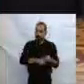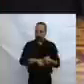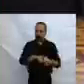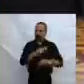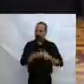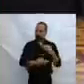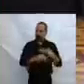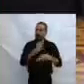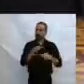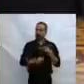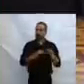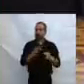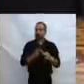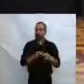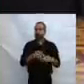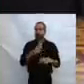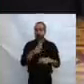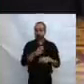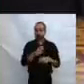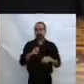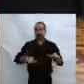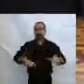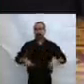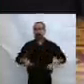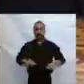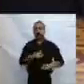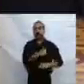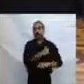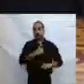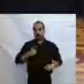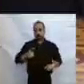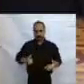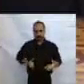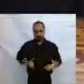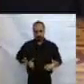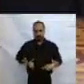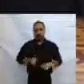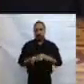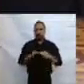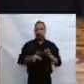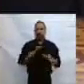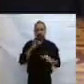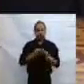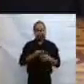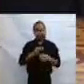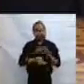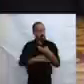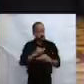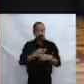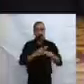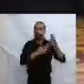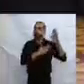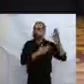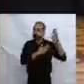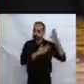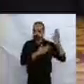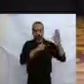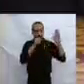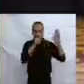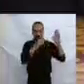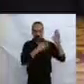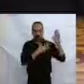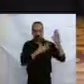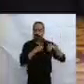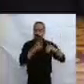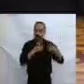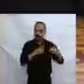normativos que rigen el actuar de los ayuntamientos y cumplir leal y patrióticamente el cargo que el pueblo